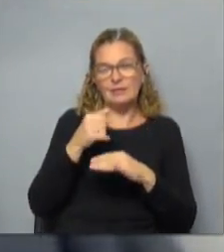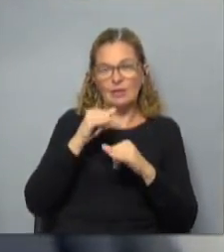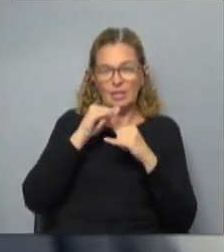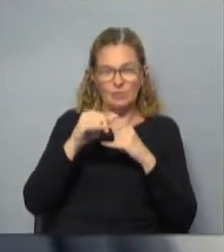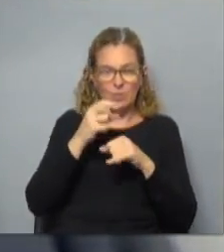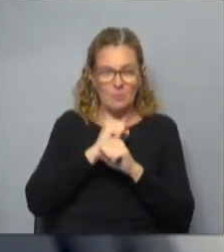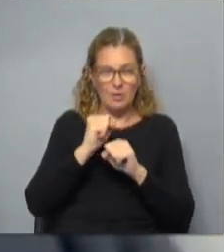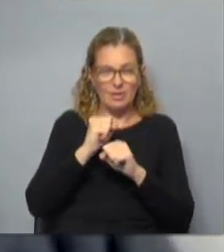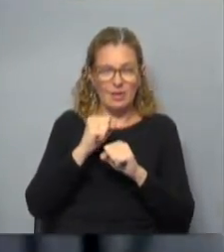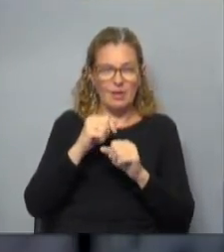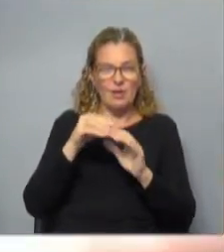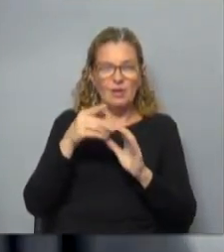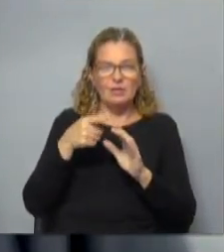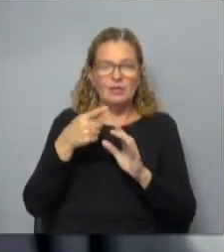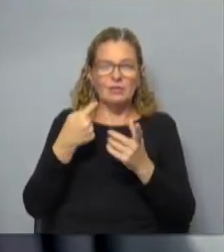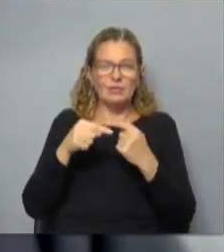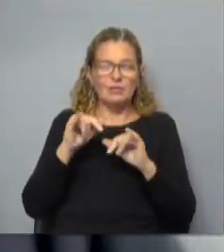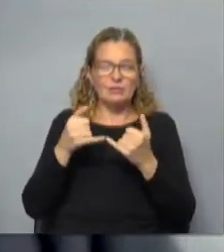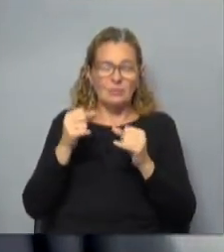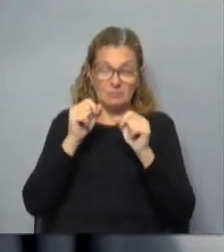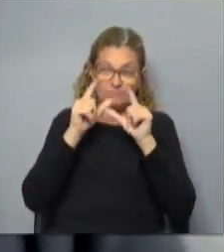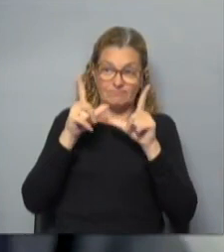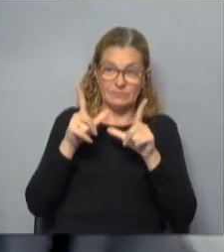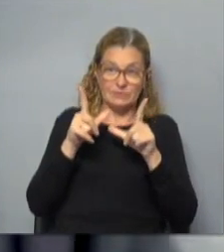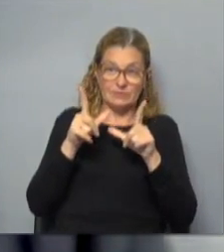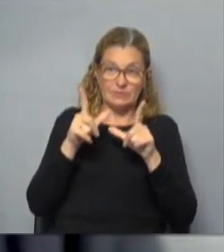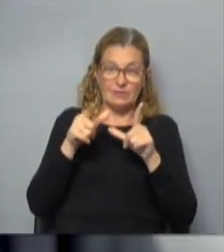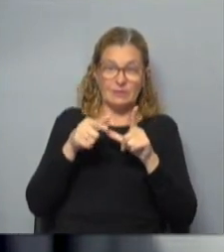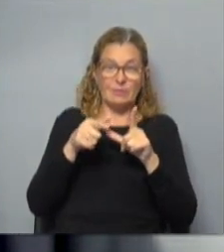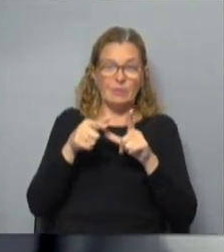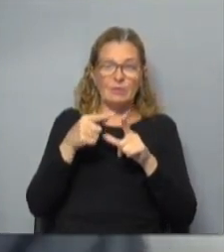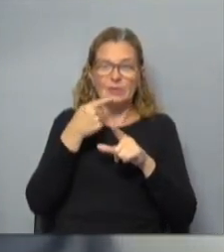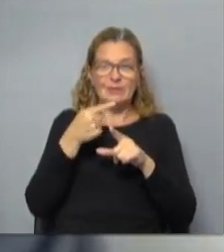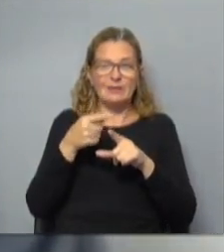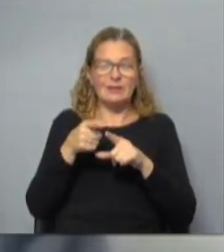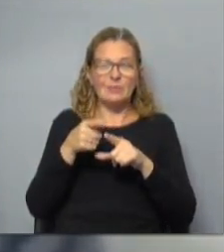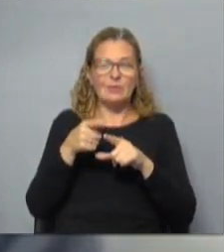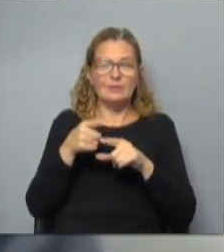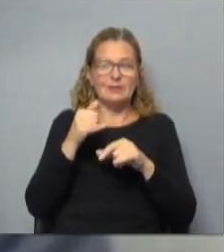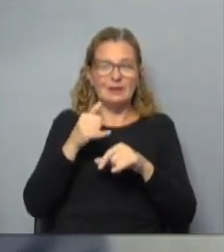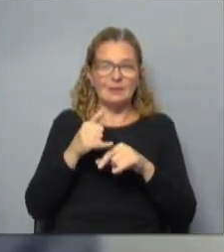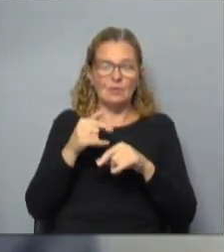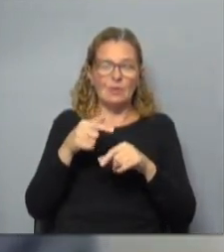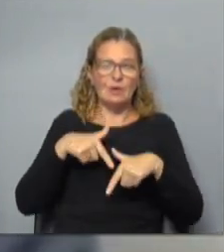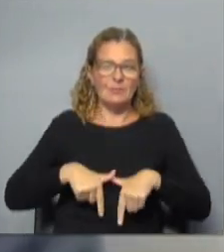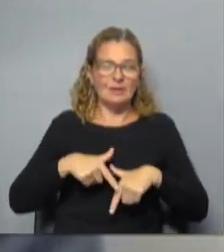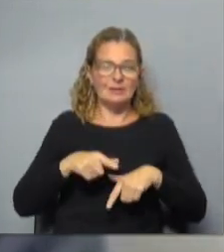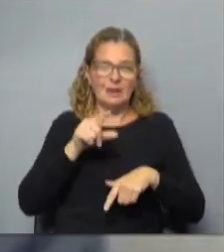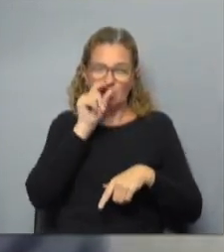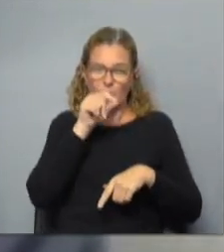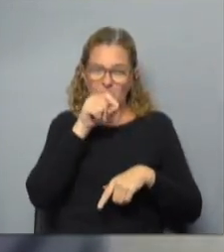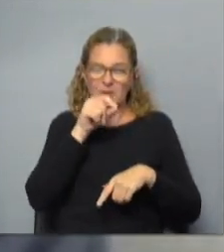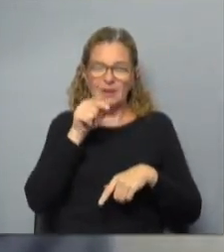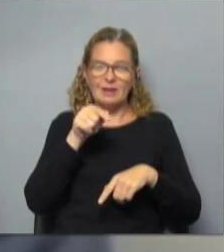cumplir entonces llama mucho la atención ahora va un poco en consideración con esto si tenemos una ministra de economía que anuncio